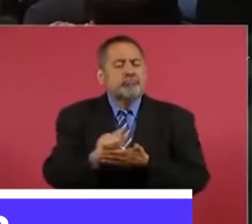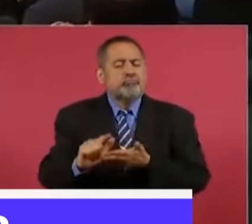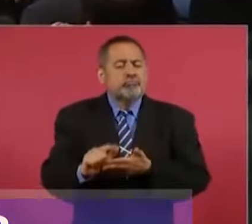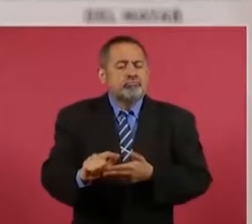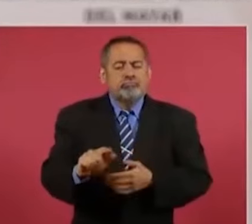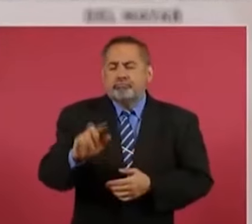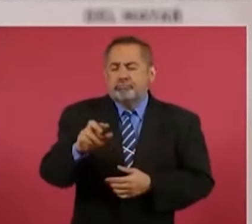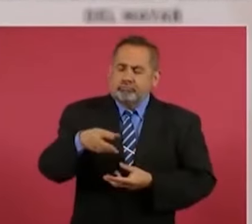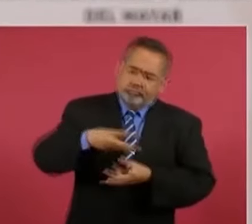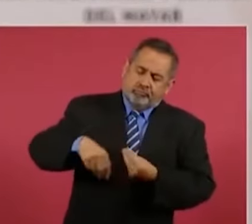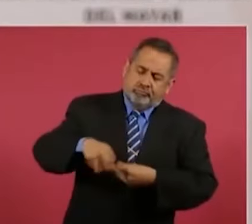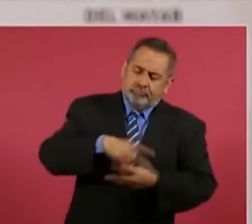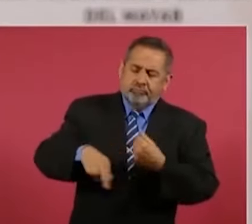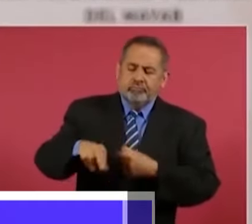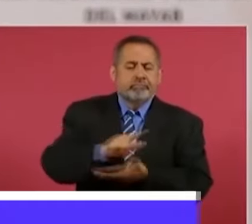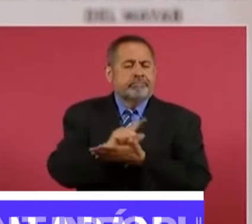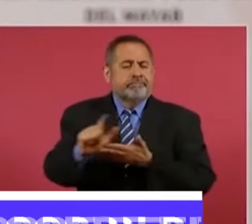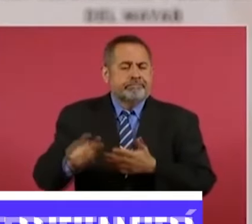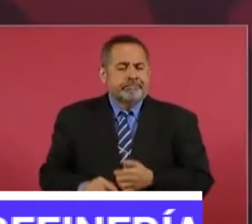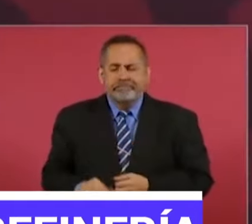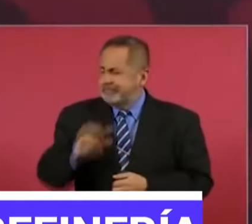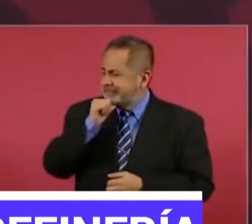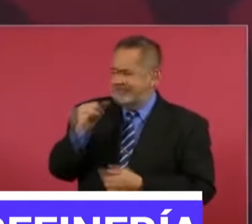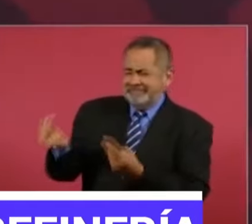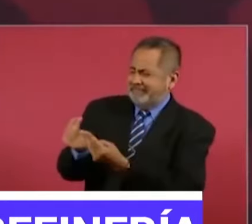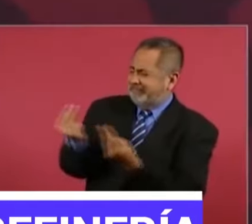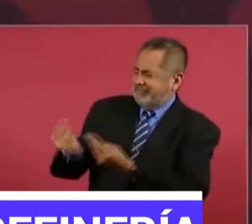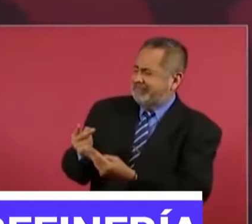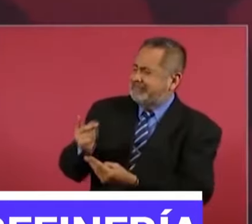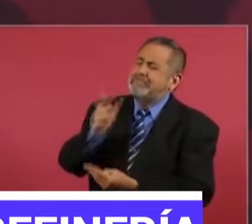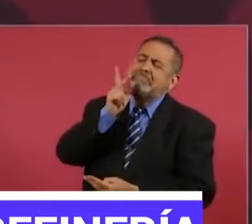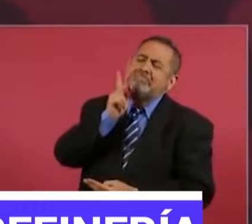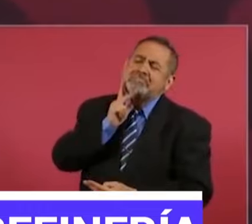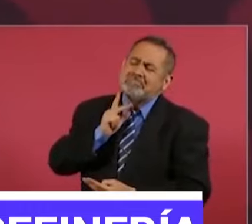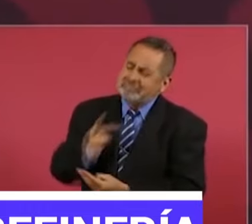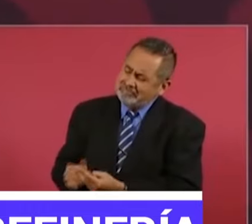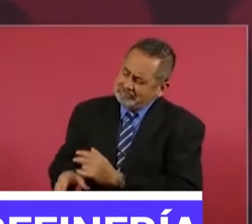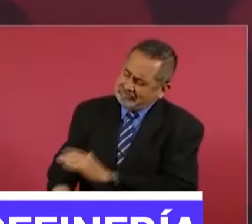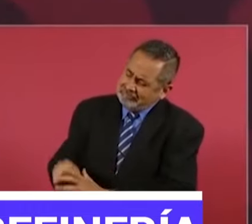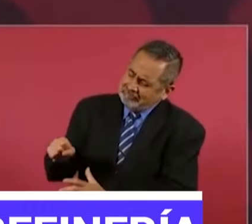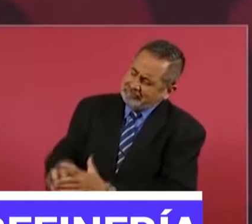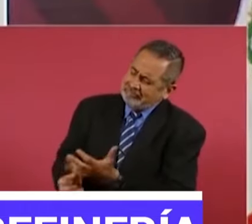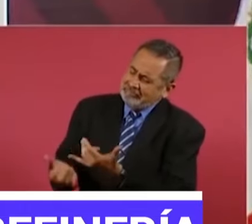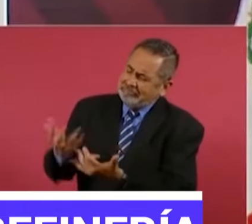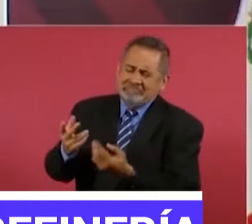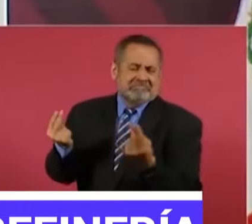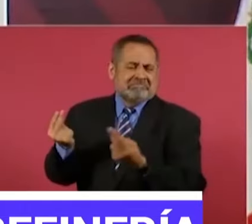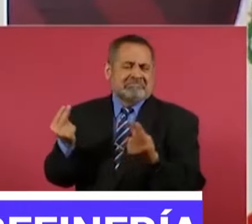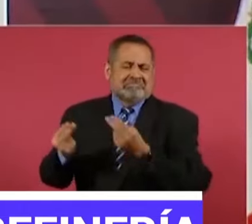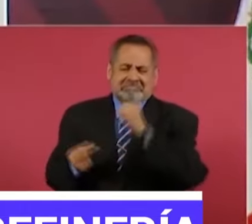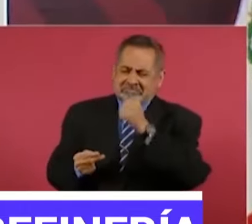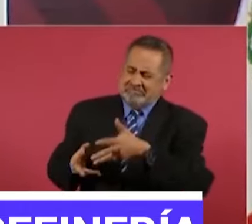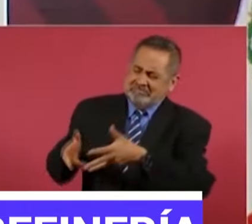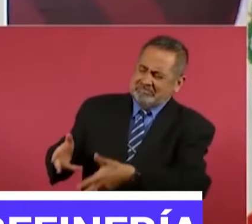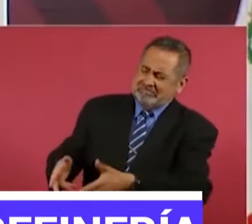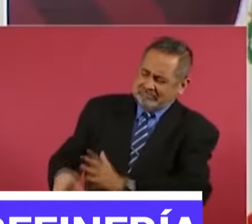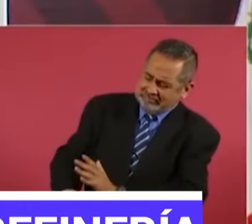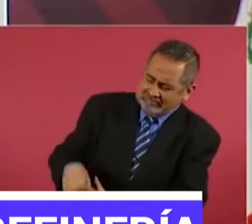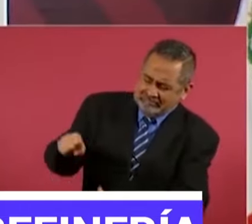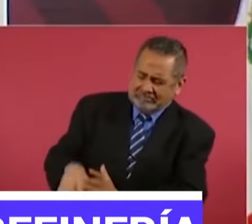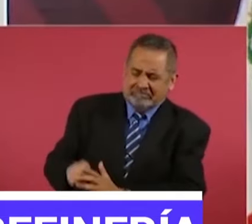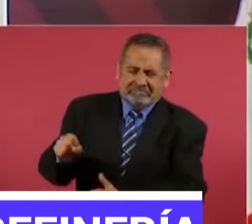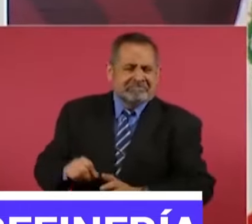el mandatario federal indicó que hay una campaña de manipulación sobre la contaminación y un fuerte impulso para que las